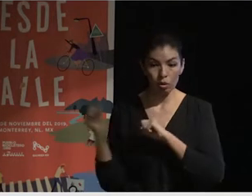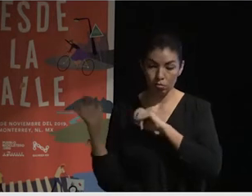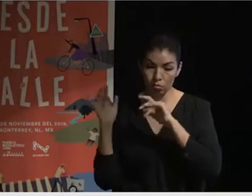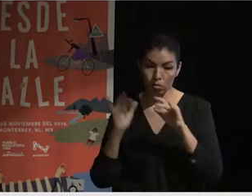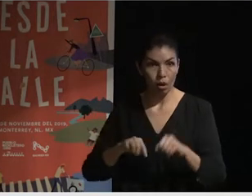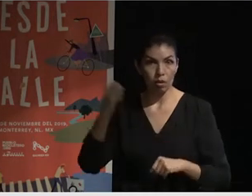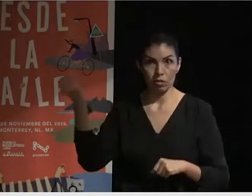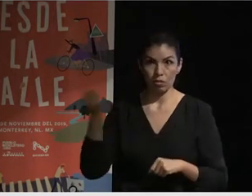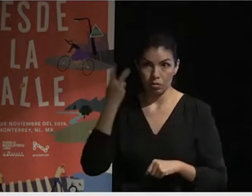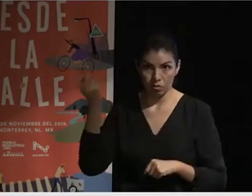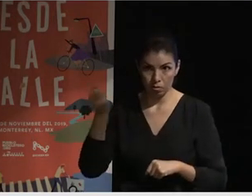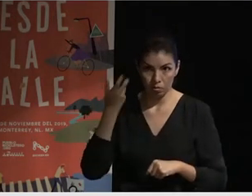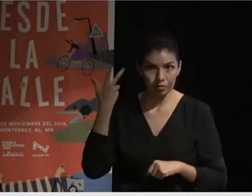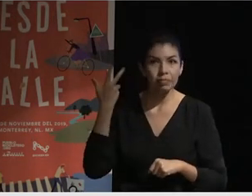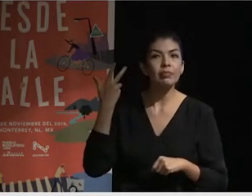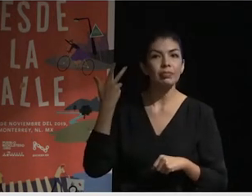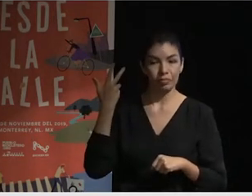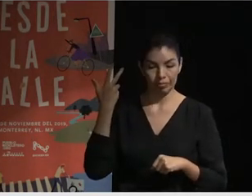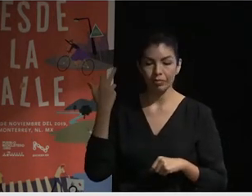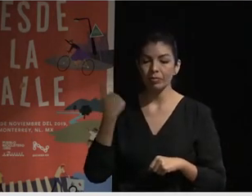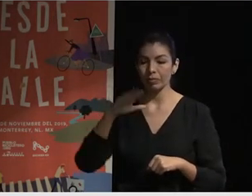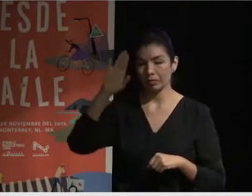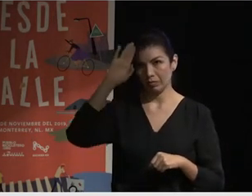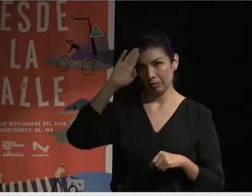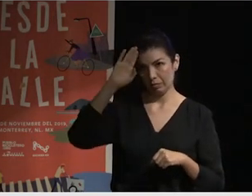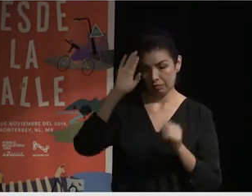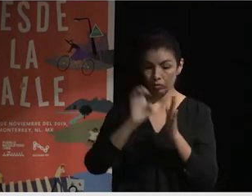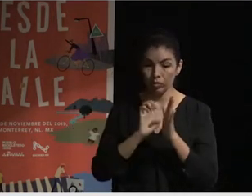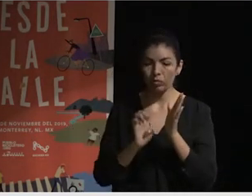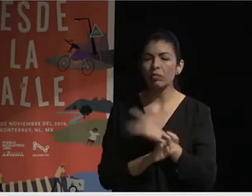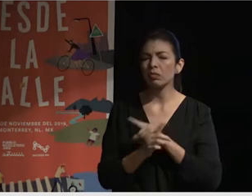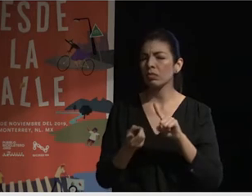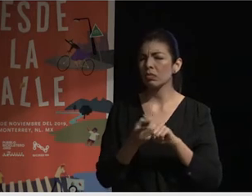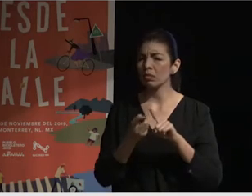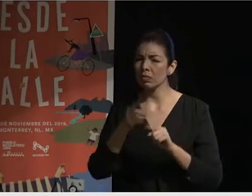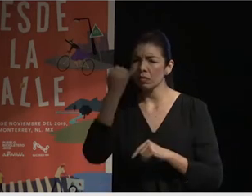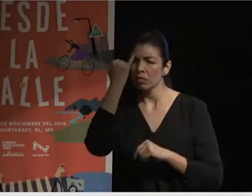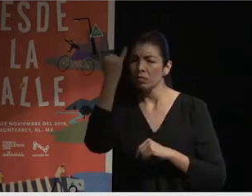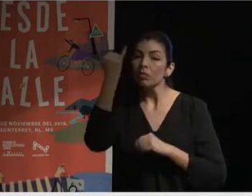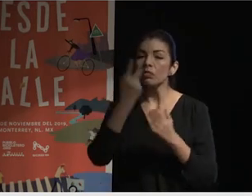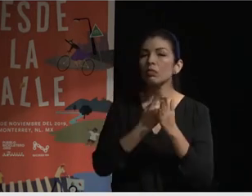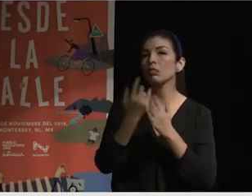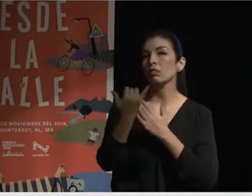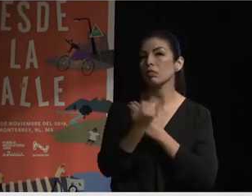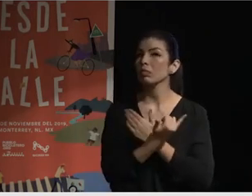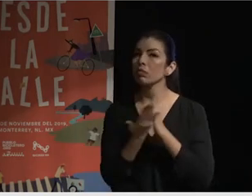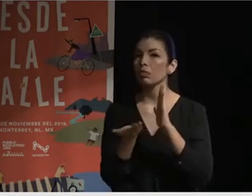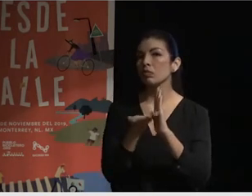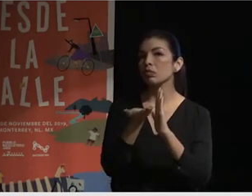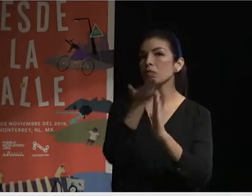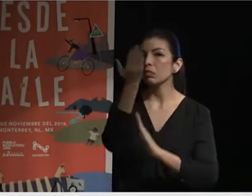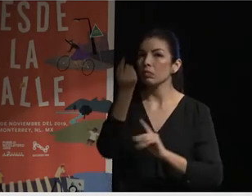diseñando ese tipo de proyectos no son usuarios, no son personas en bicicleta, no son peatones, no son personas subiéndose al